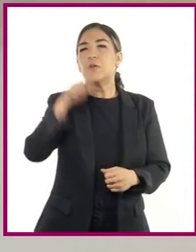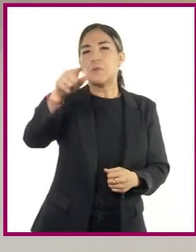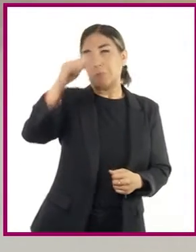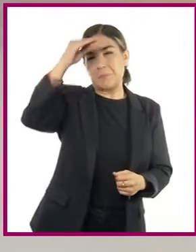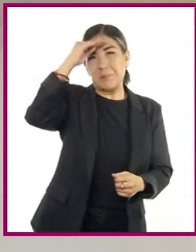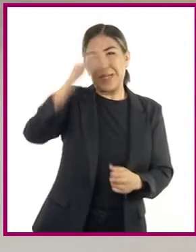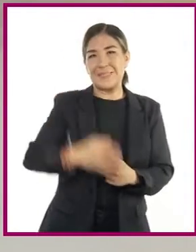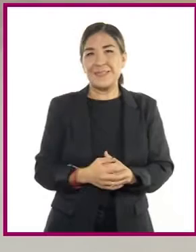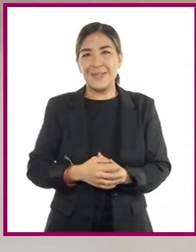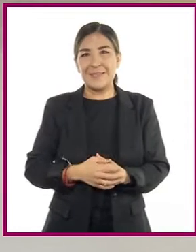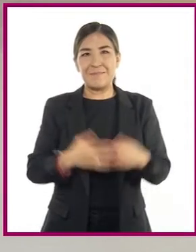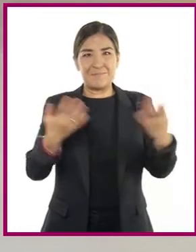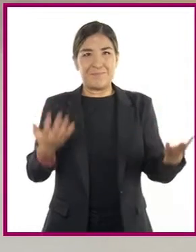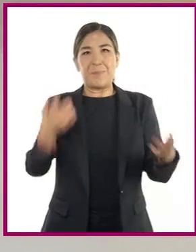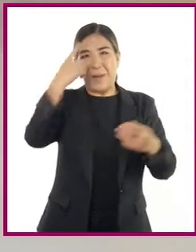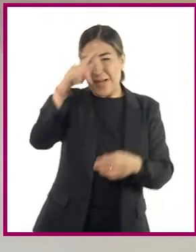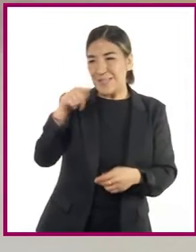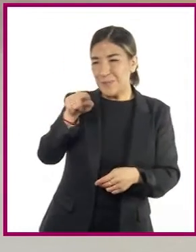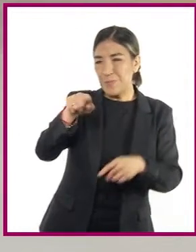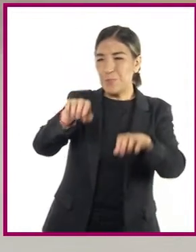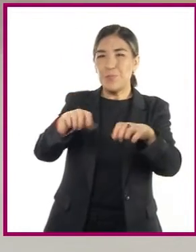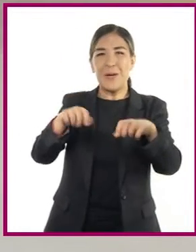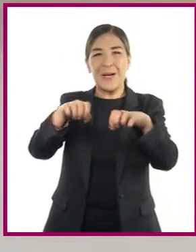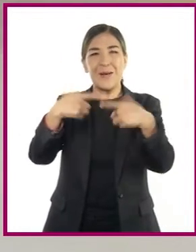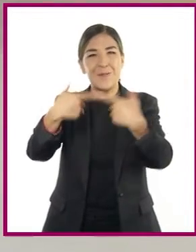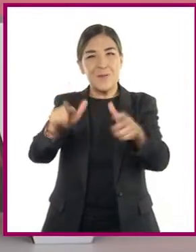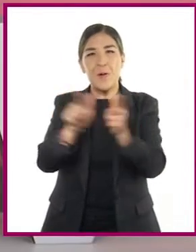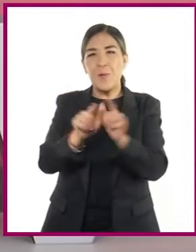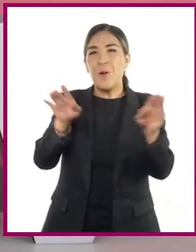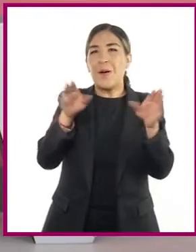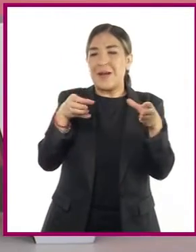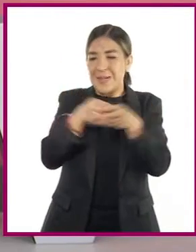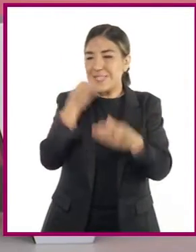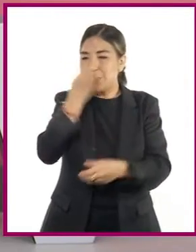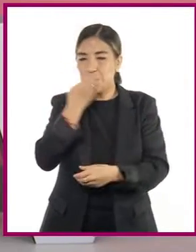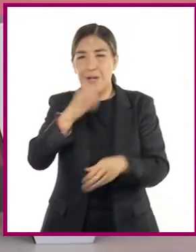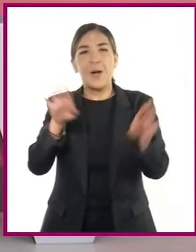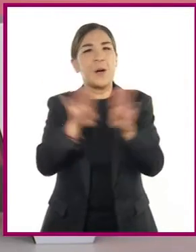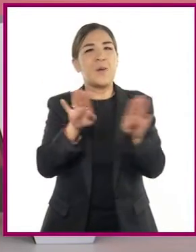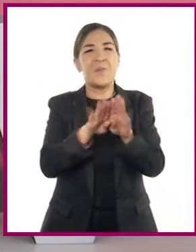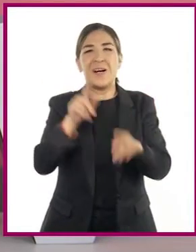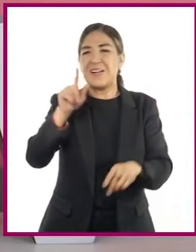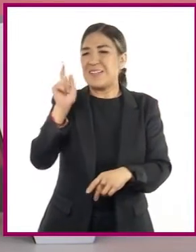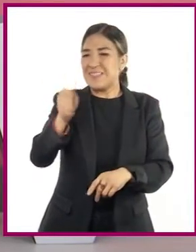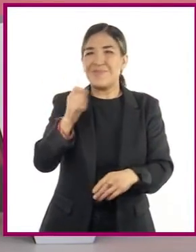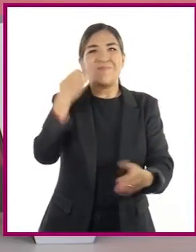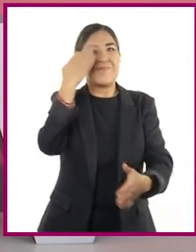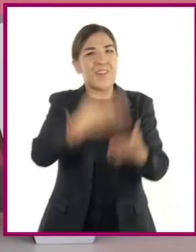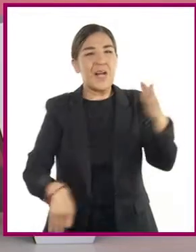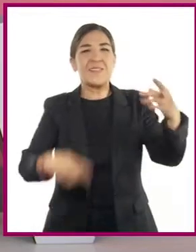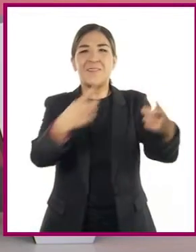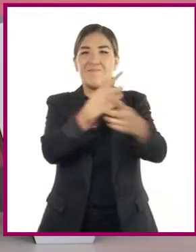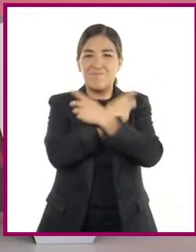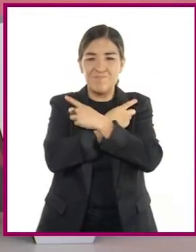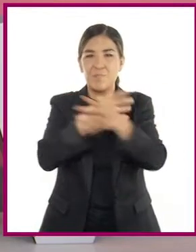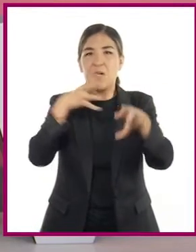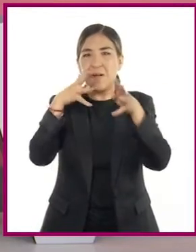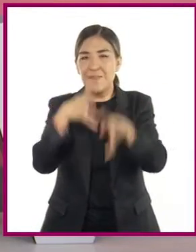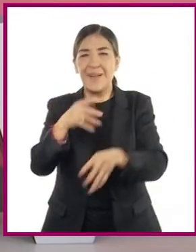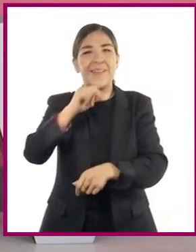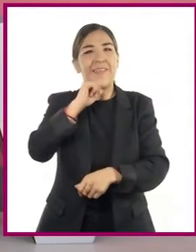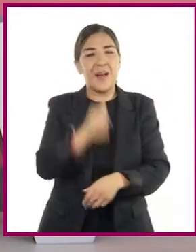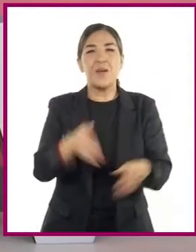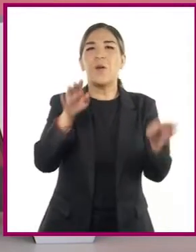en lo bueno que hubiera sido para tu grupo transformar adecuadamente el problema de indisciplina. Tal vez si se hubieran conducido